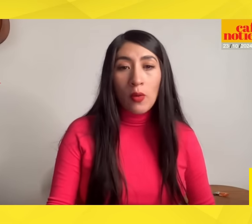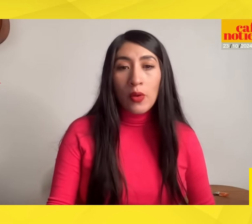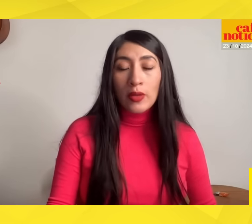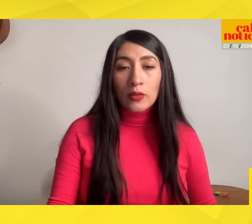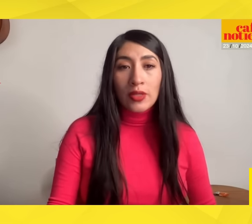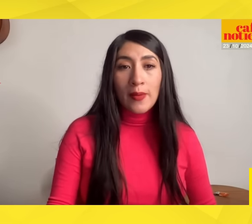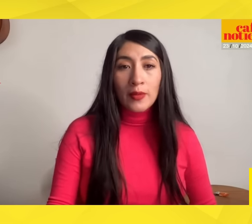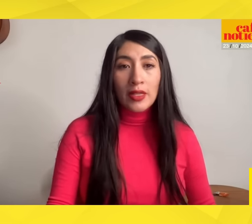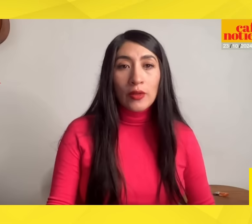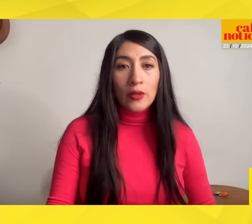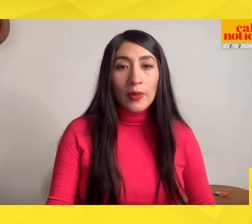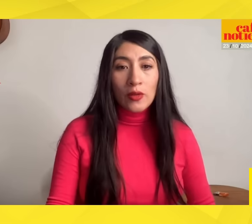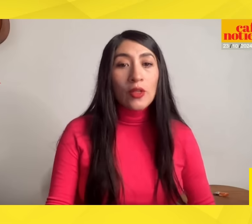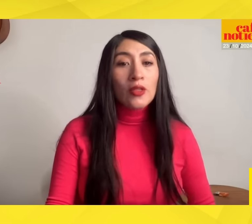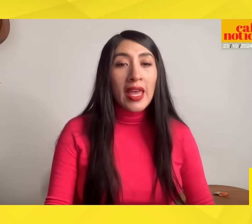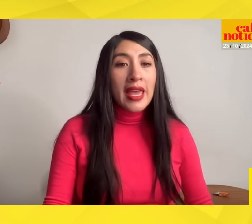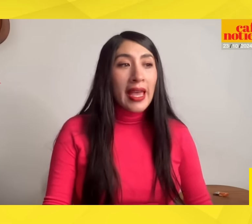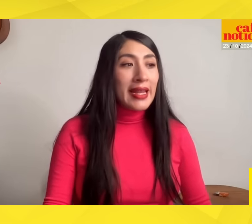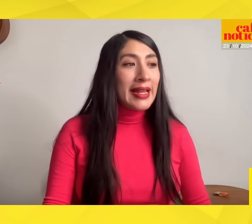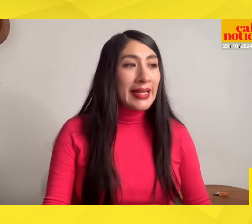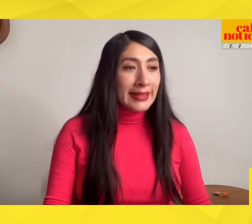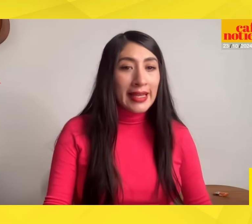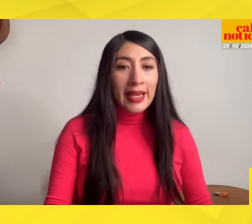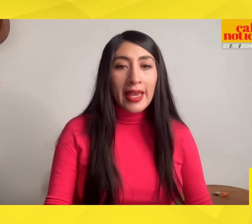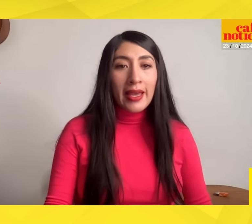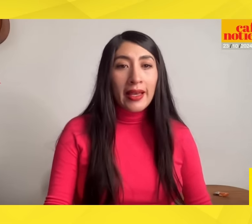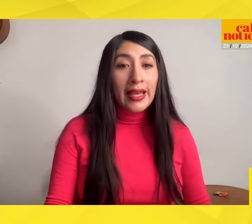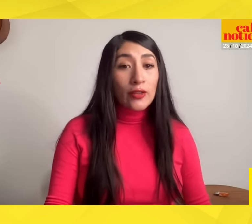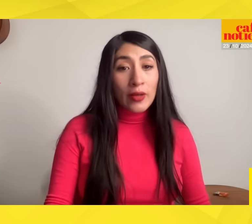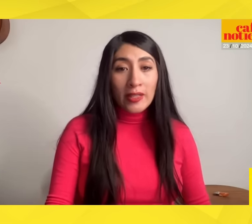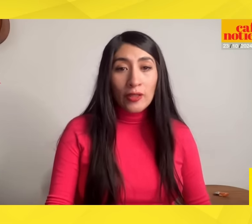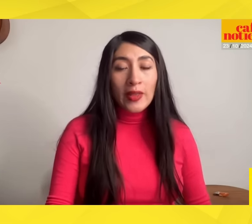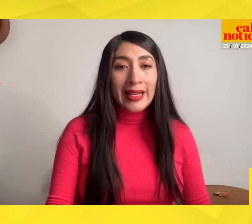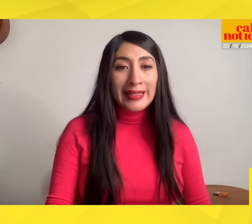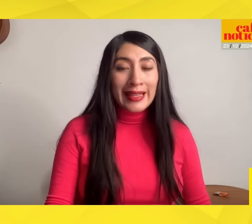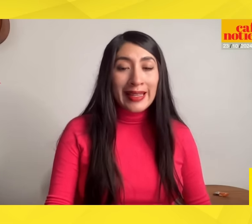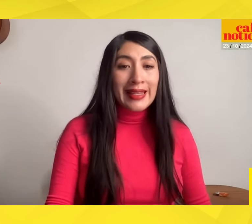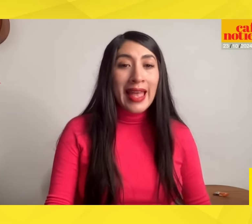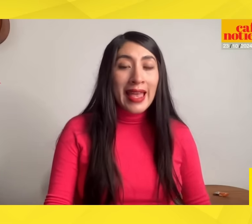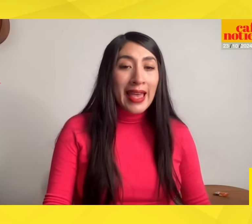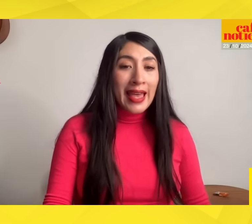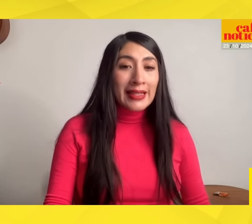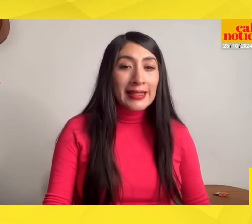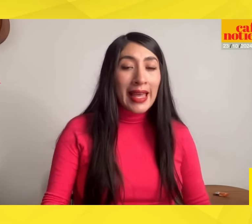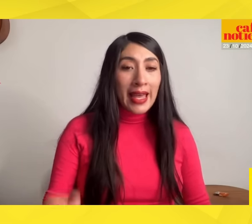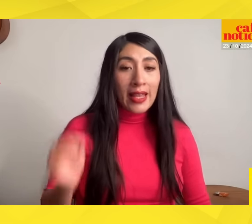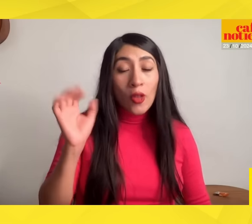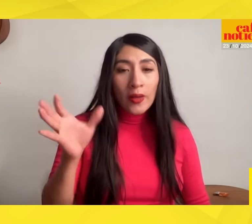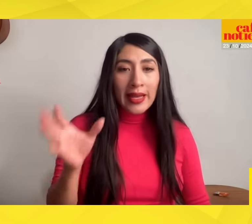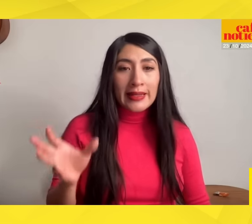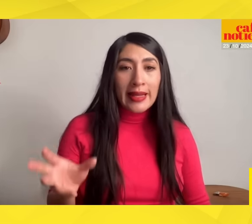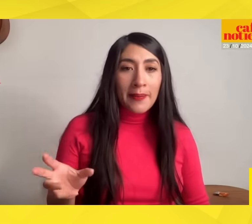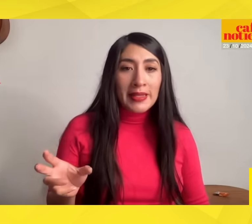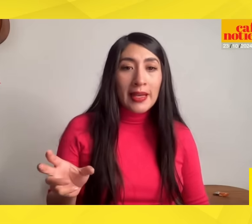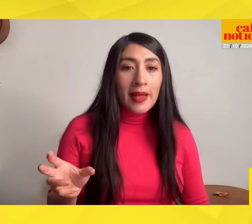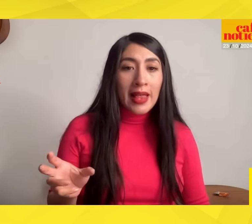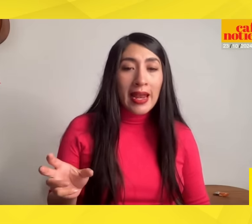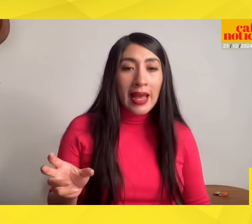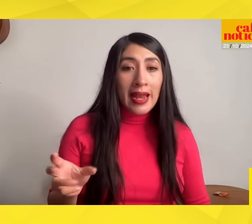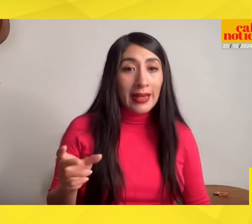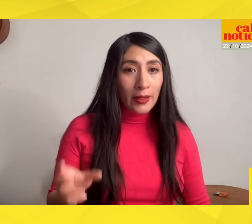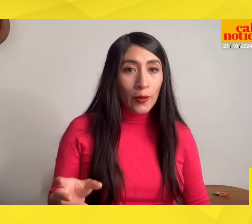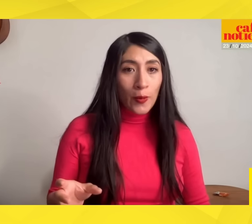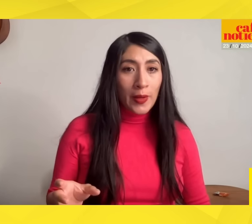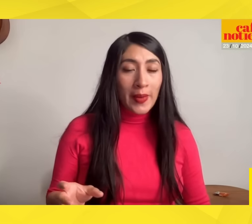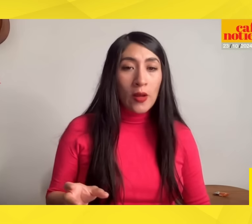shean como lo escuchábamos hace unos minutos en el que sí es un hecho de que se quita ese toque que se le pensaba